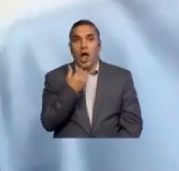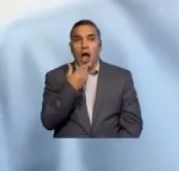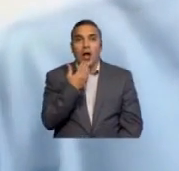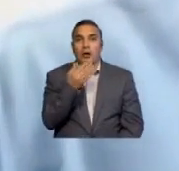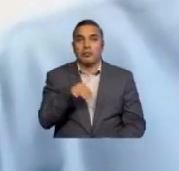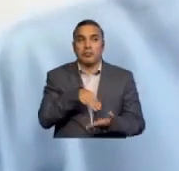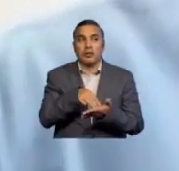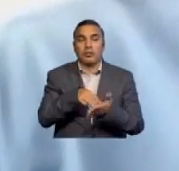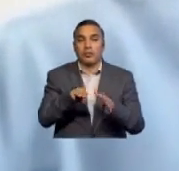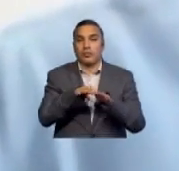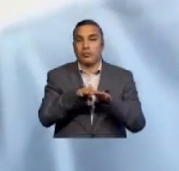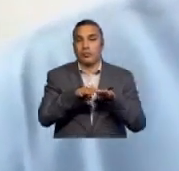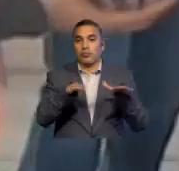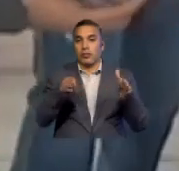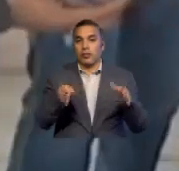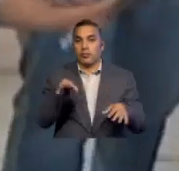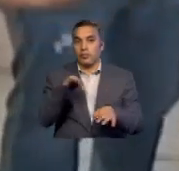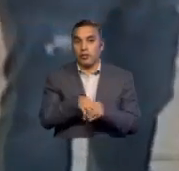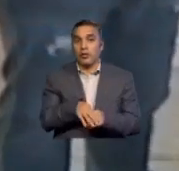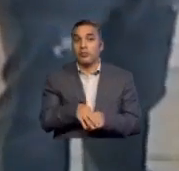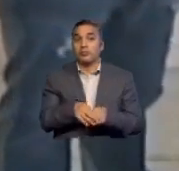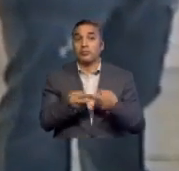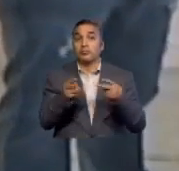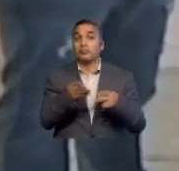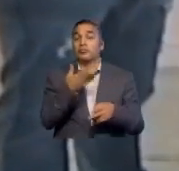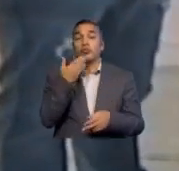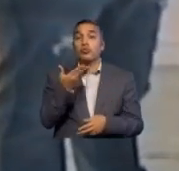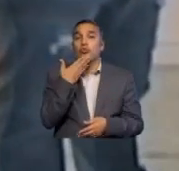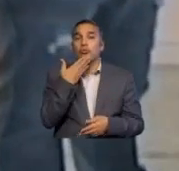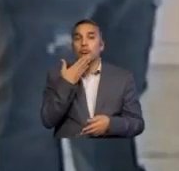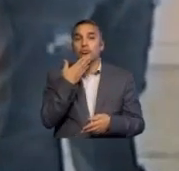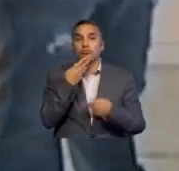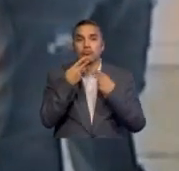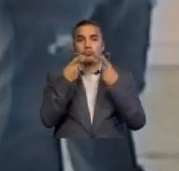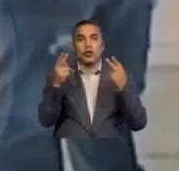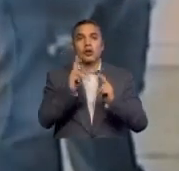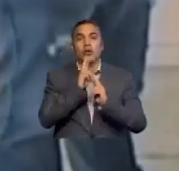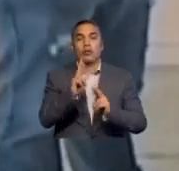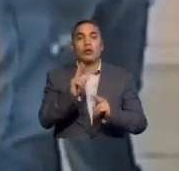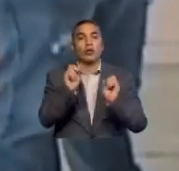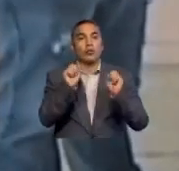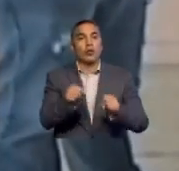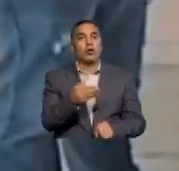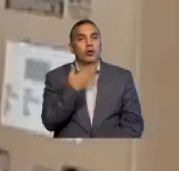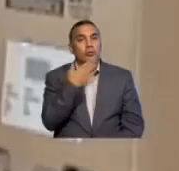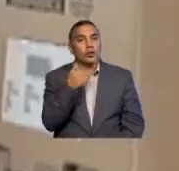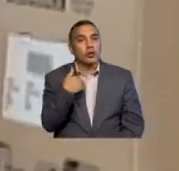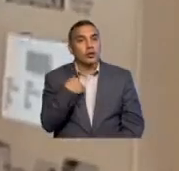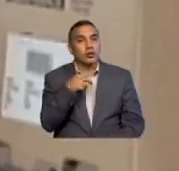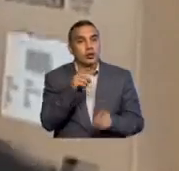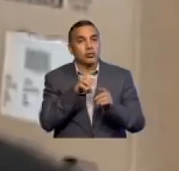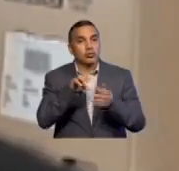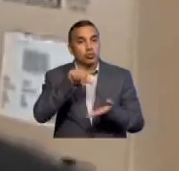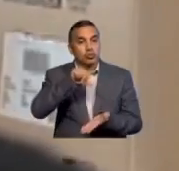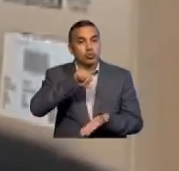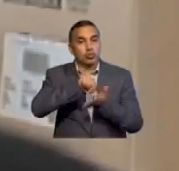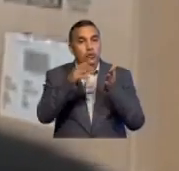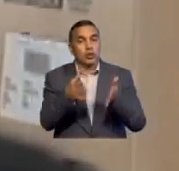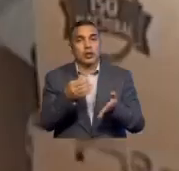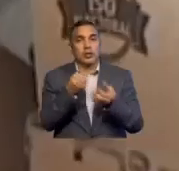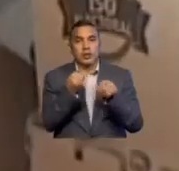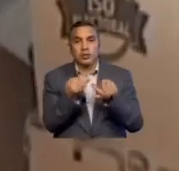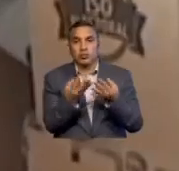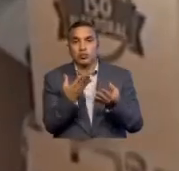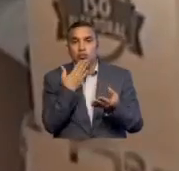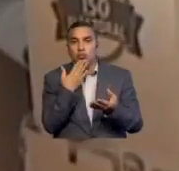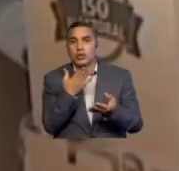los miembros de una junta provincial electoral. Hay mejoras también en cuanto a la publicación de resultados y la posibilidad que tienen los ciudadanos de seguir el conteo